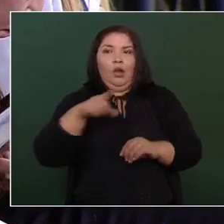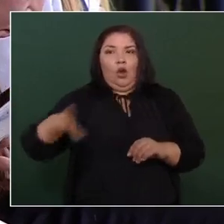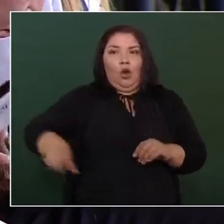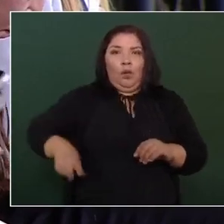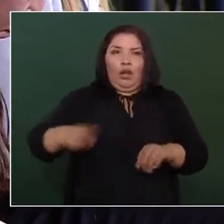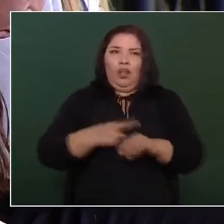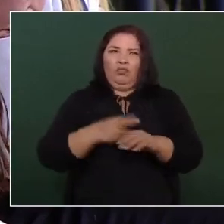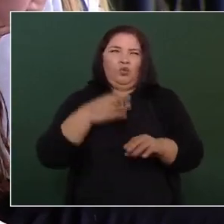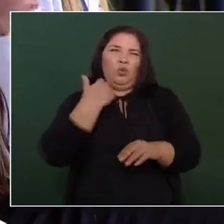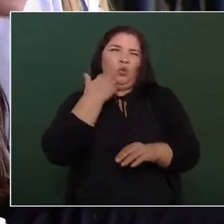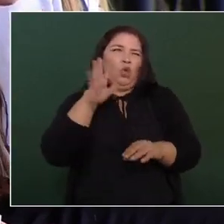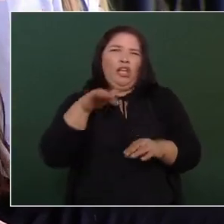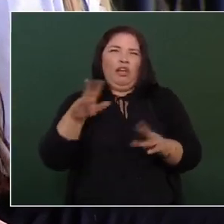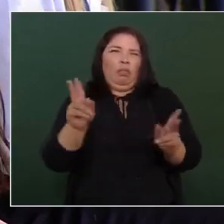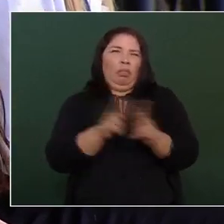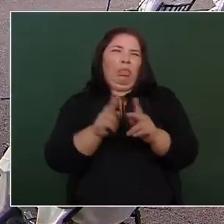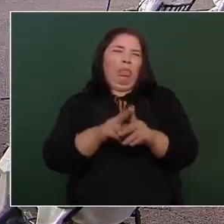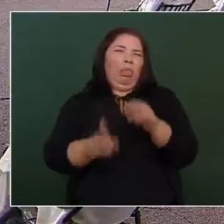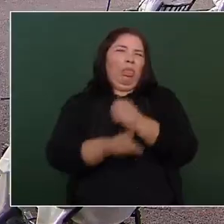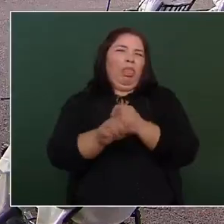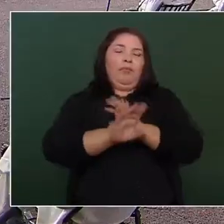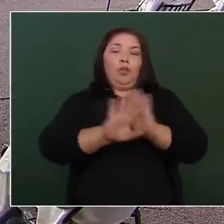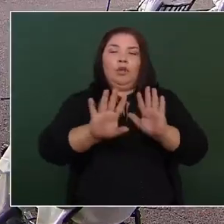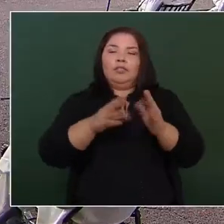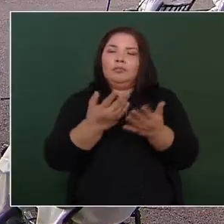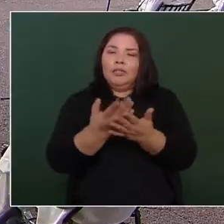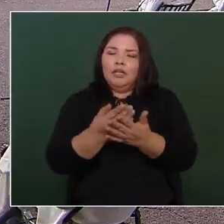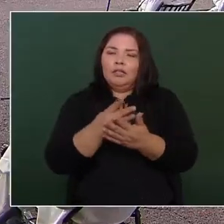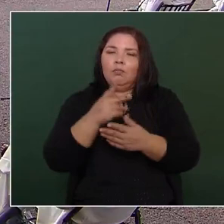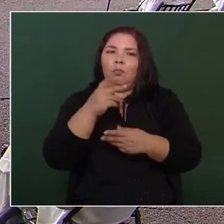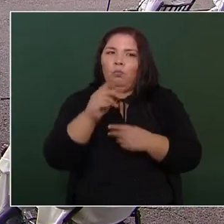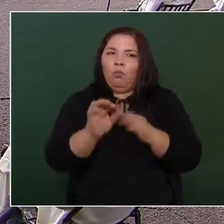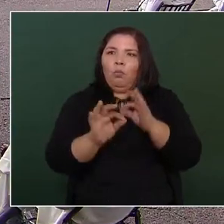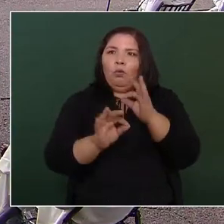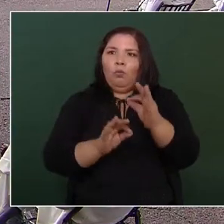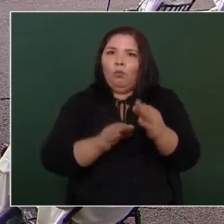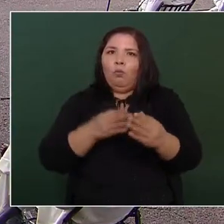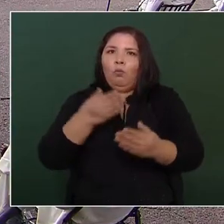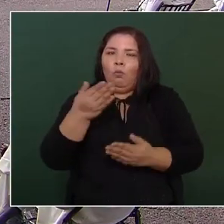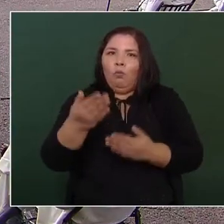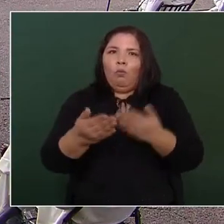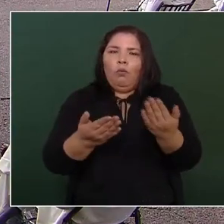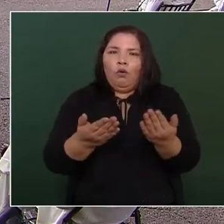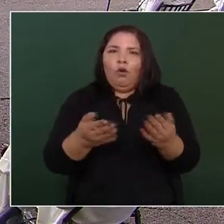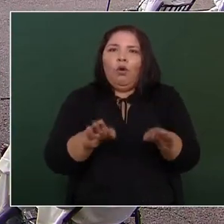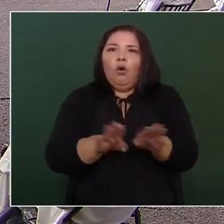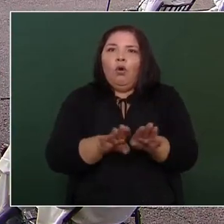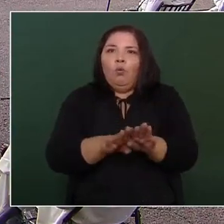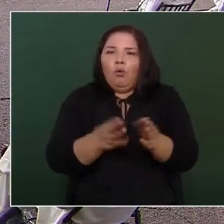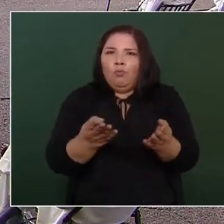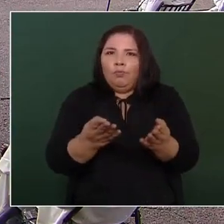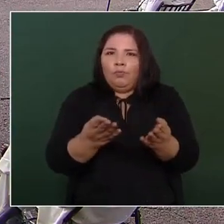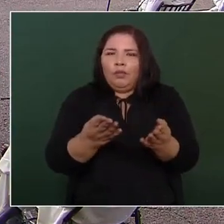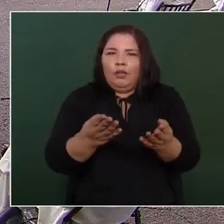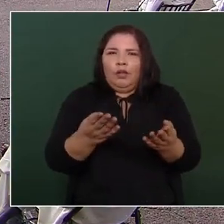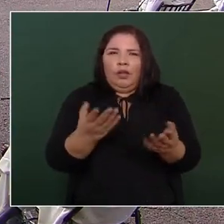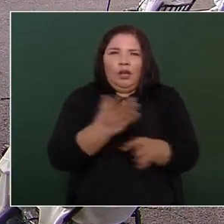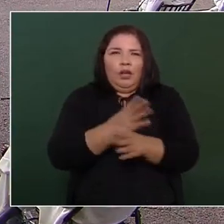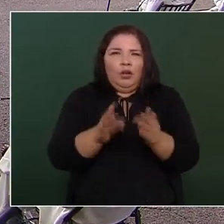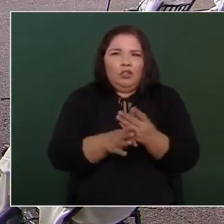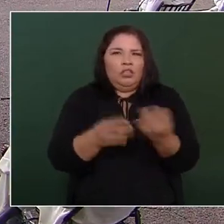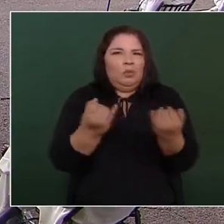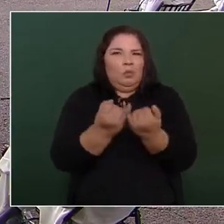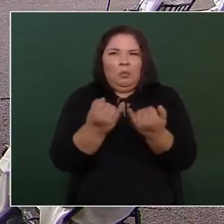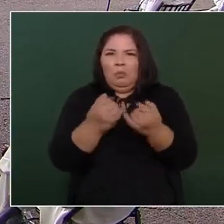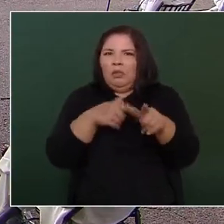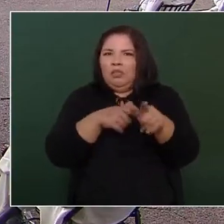dijo. Eso va caminando y se tiene que aclarar y tiene que resolverse. Pero ¿cómo es posible que las cosas sigan dándose de esa